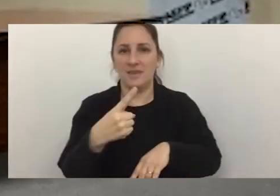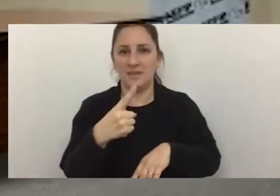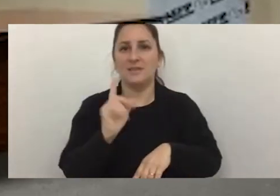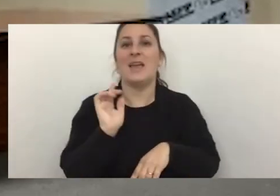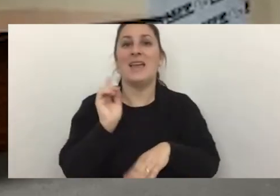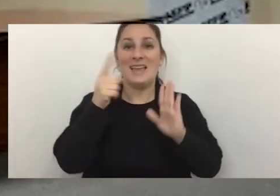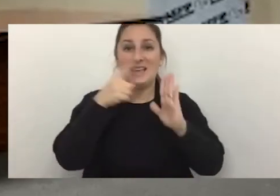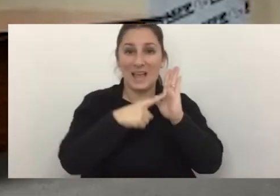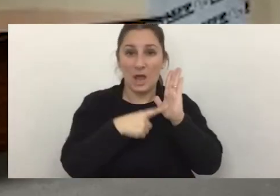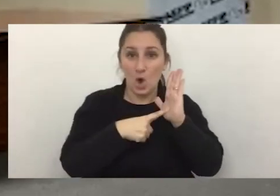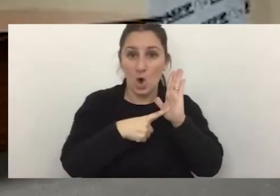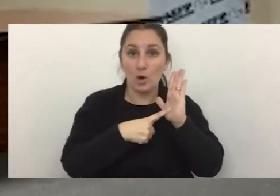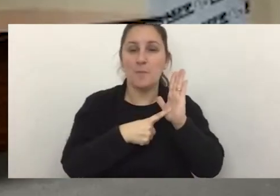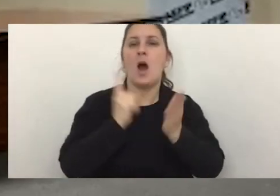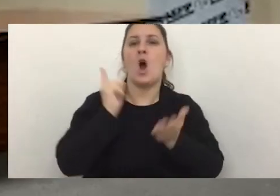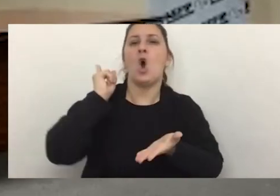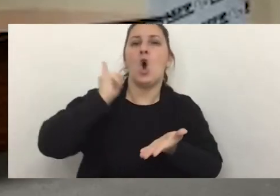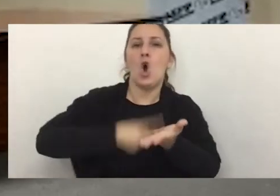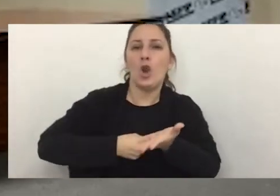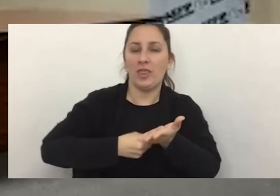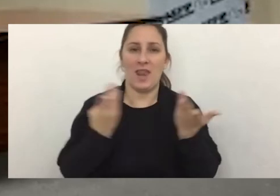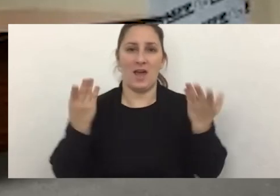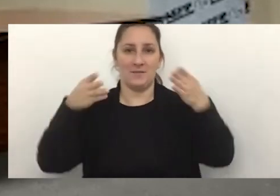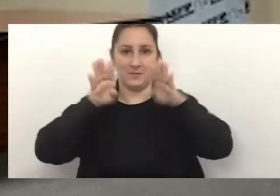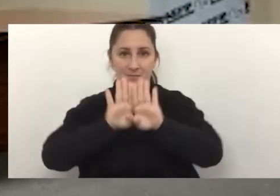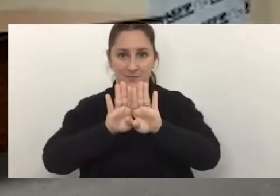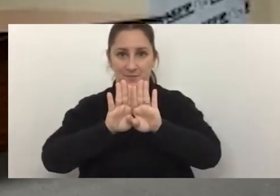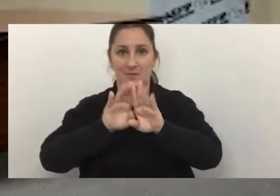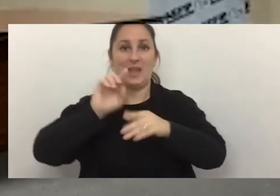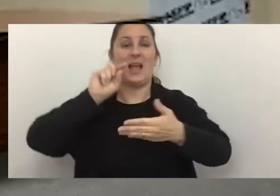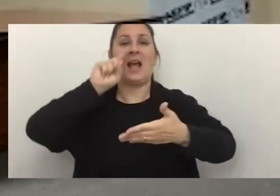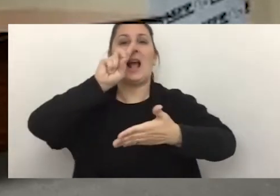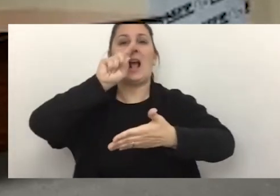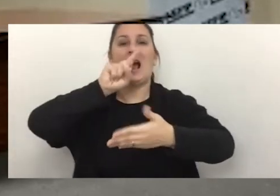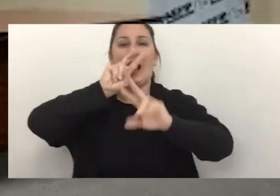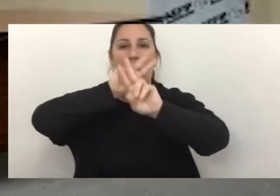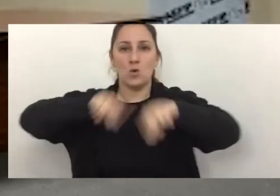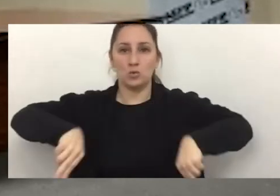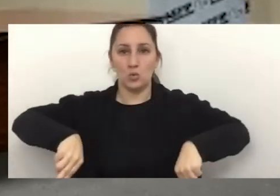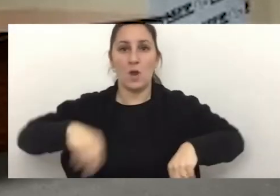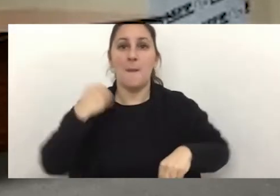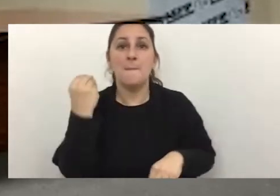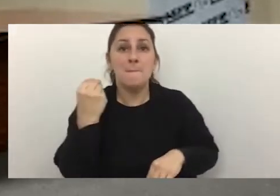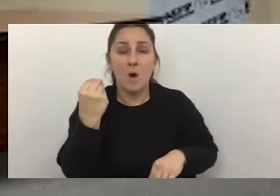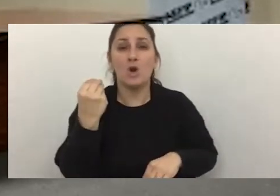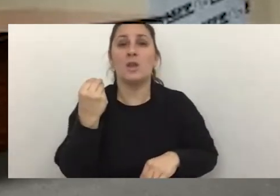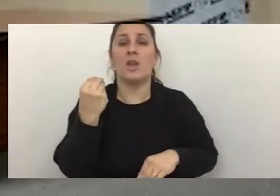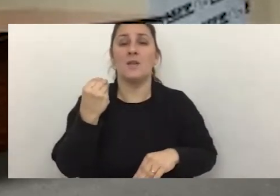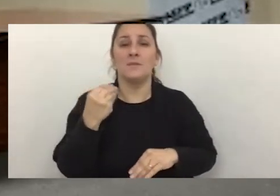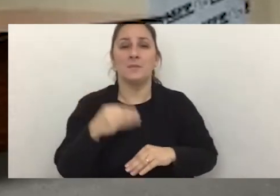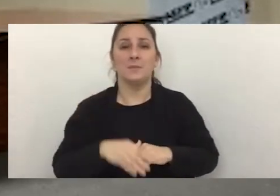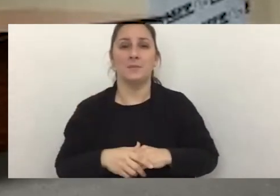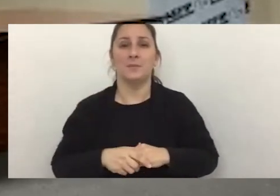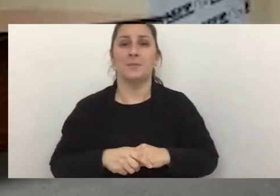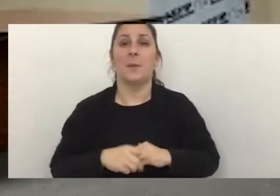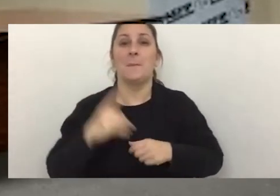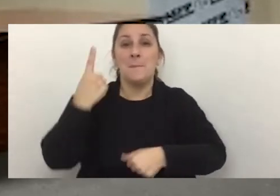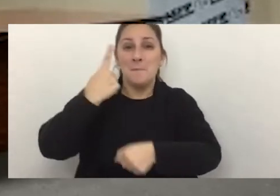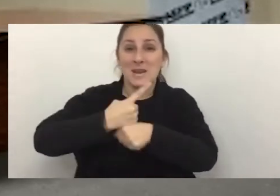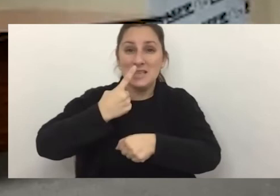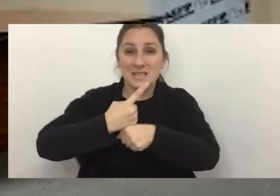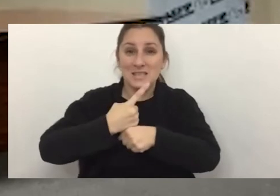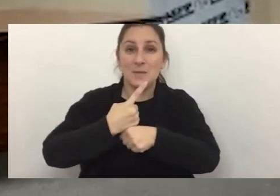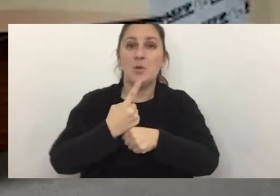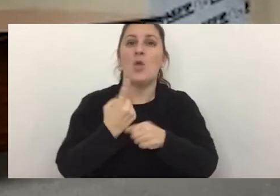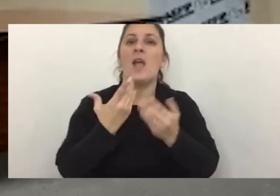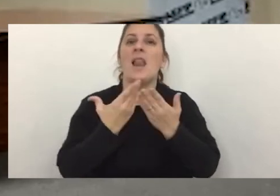que ordena la clausura del establecimiento es inconstitucional. ¿Por qué? Porque violenta el principio de libertad